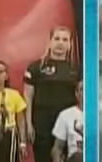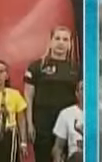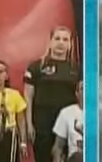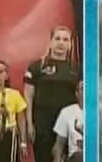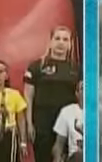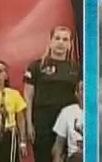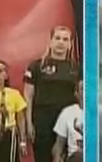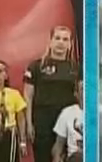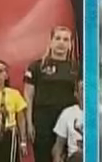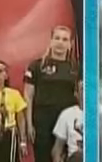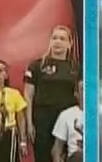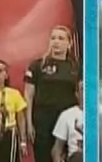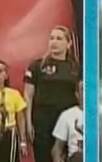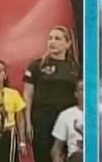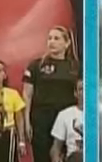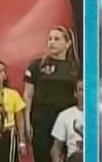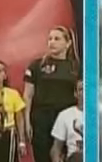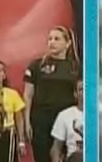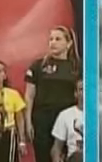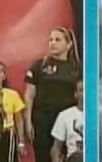por un proyecto fascista,